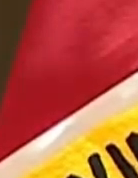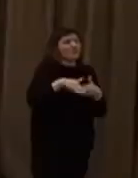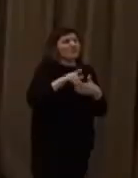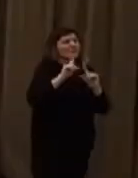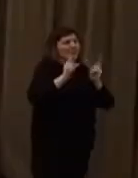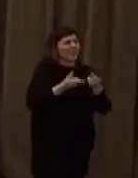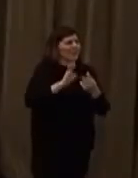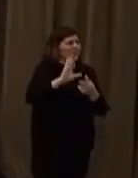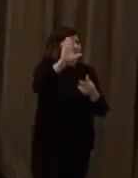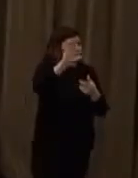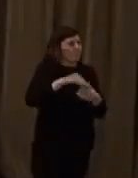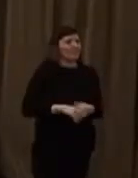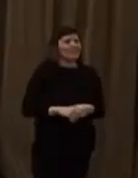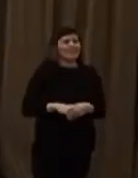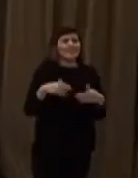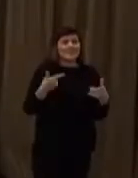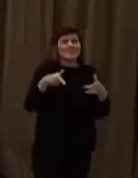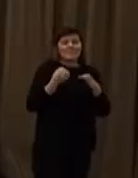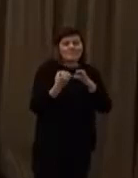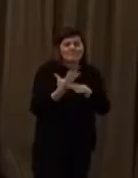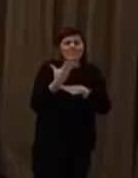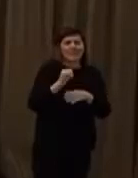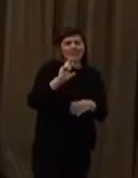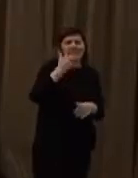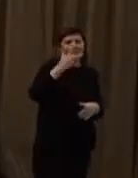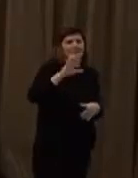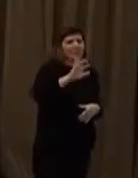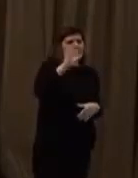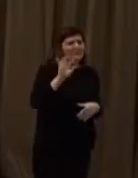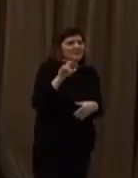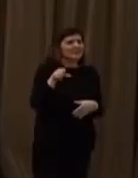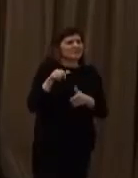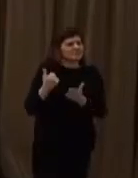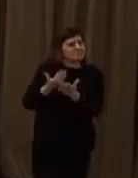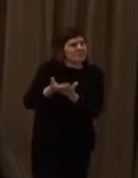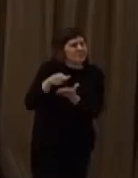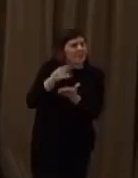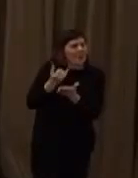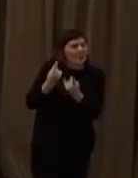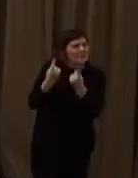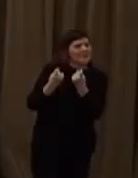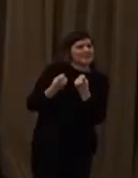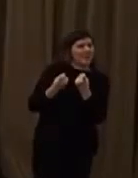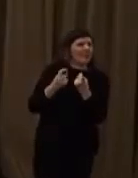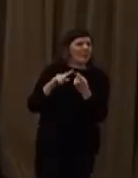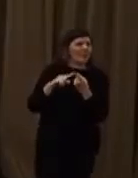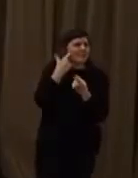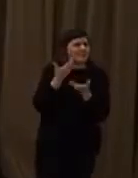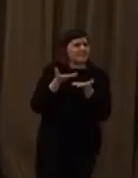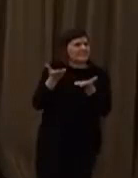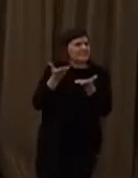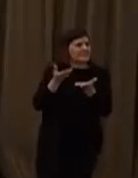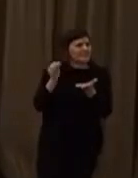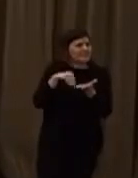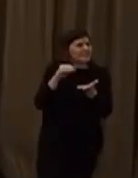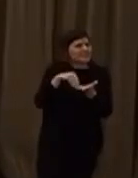tener en el futuro. Cuando esto ocurrió, las tres provincias planteamos la necesidad de aumentar el corte en los biocombustibles. Es